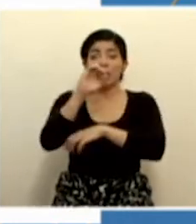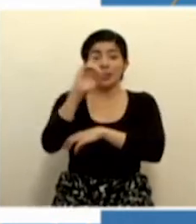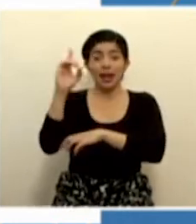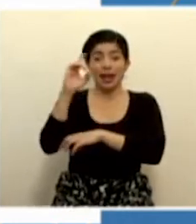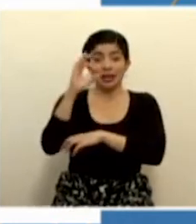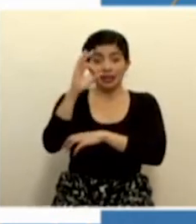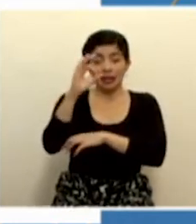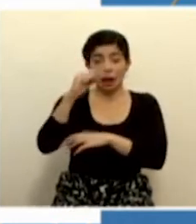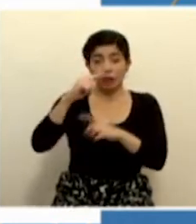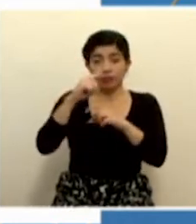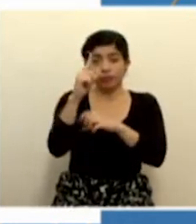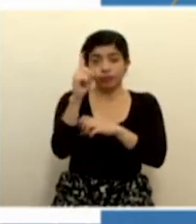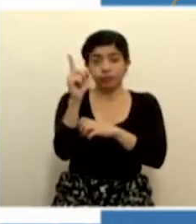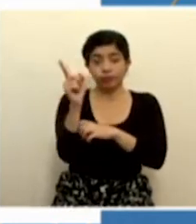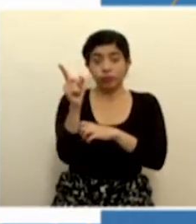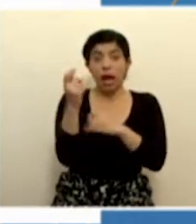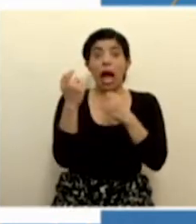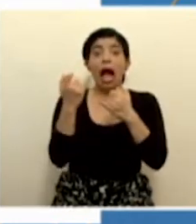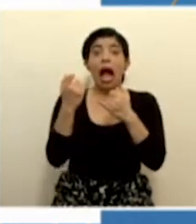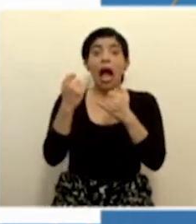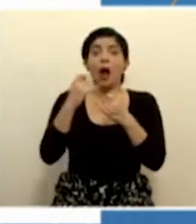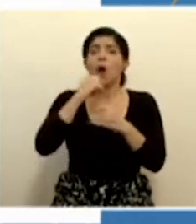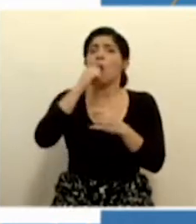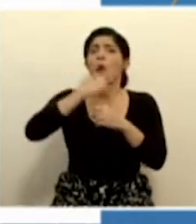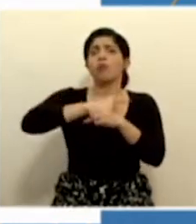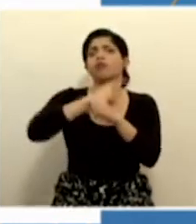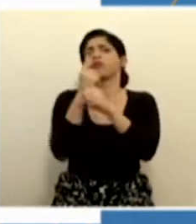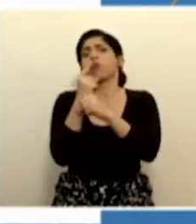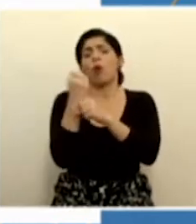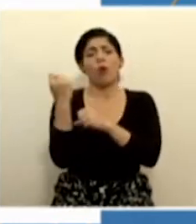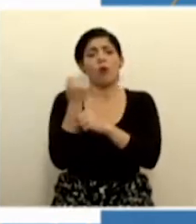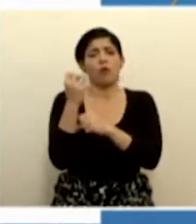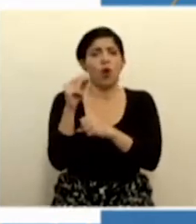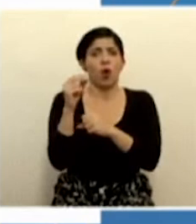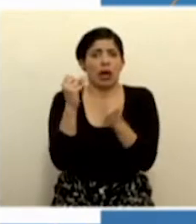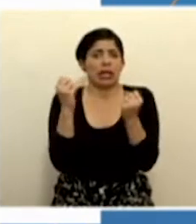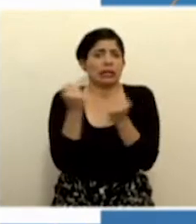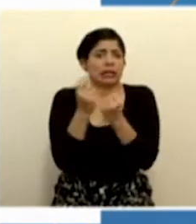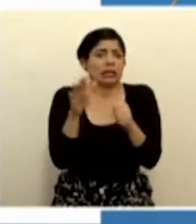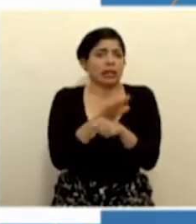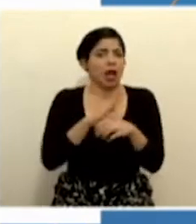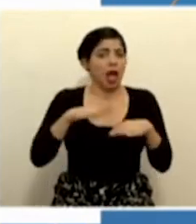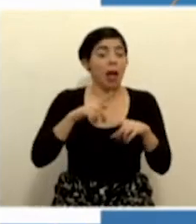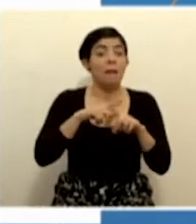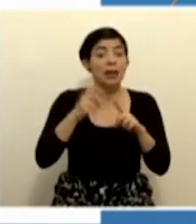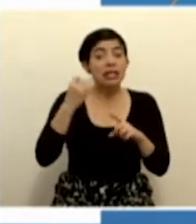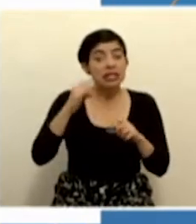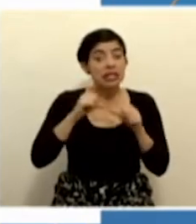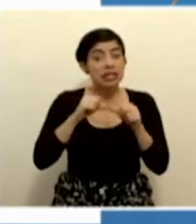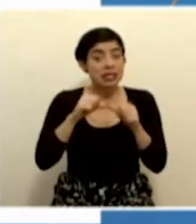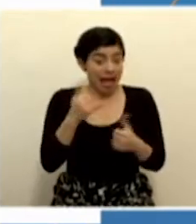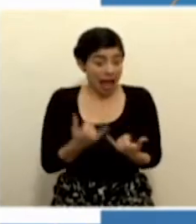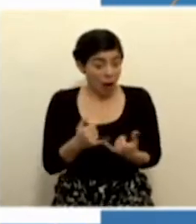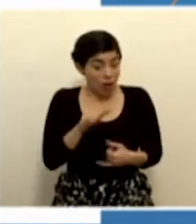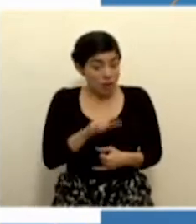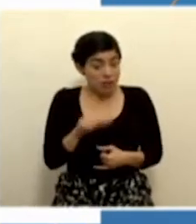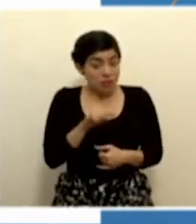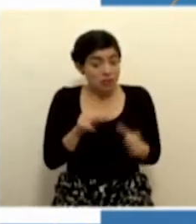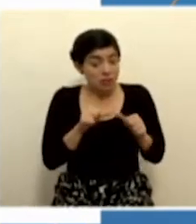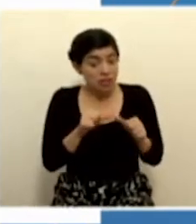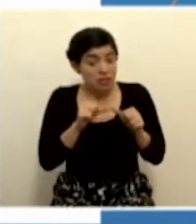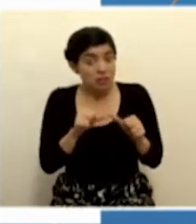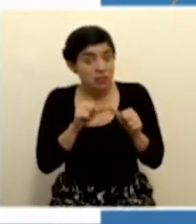en este momento no está incidiendo significativamente en la ocupación nacional de seguir esta tendencia vamos a tener una situación